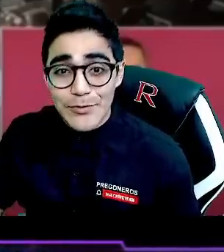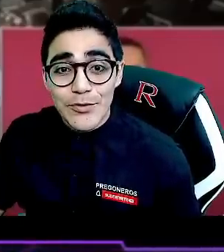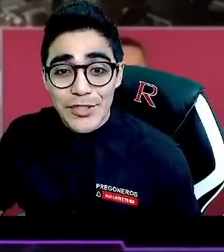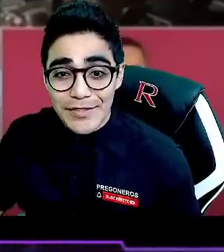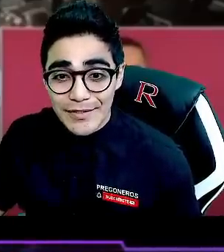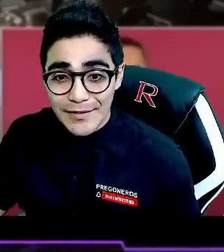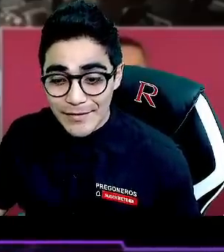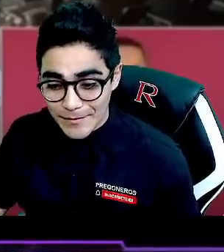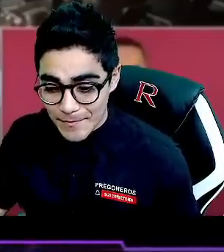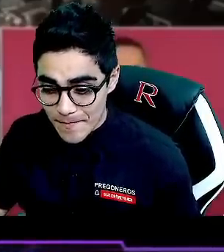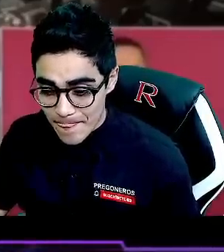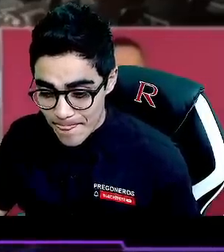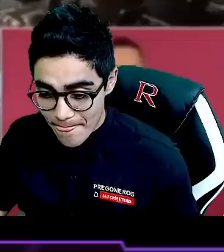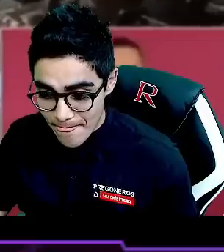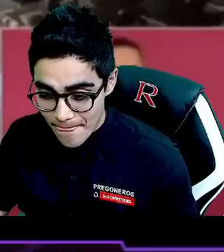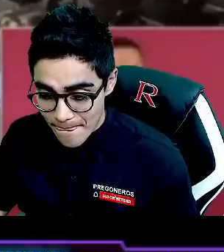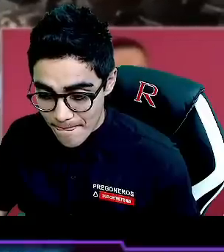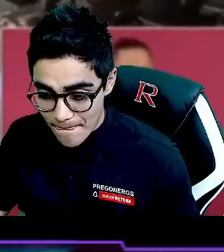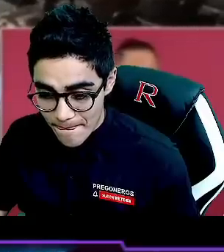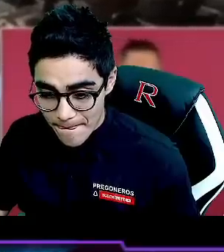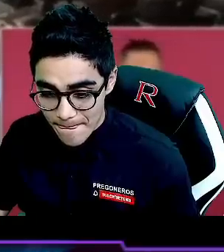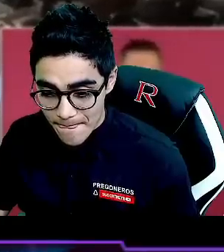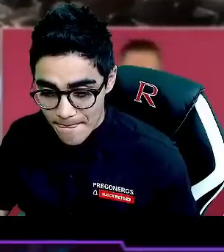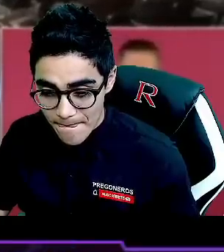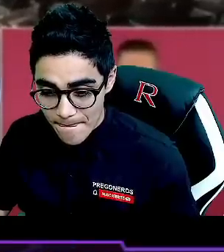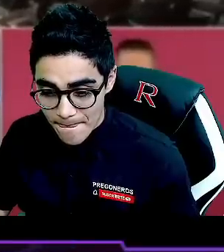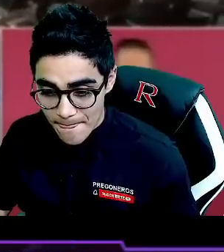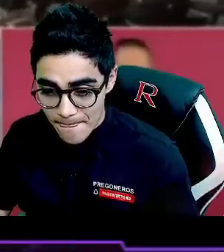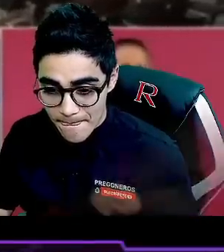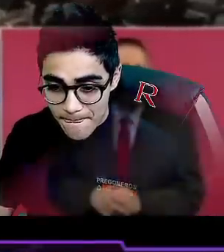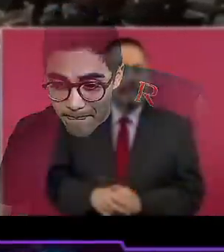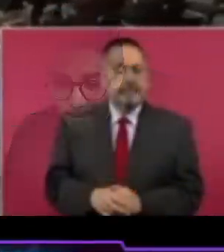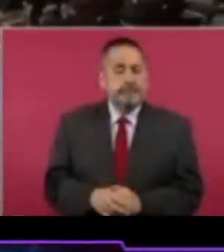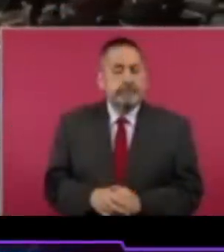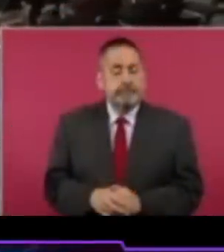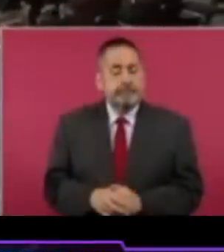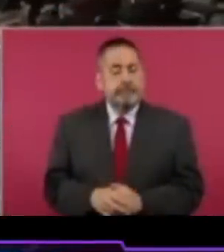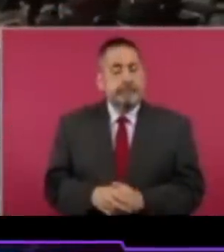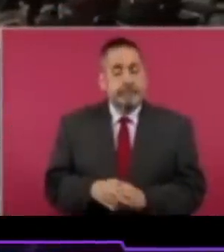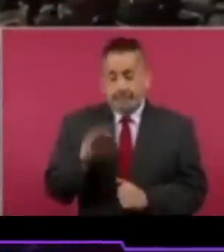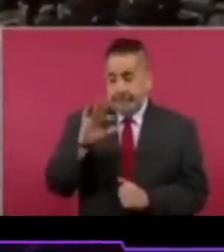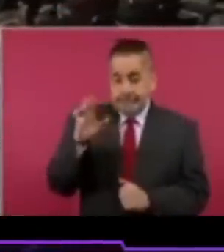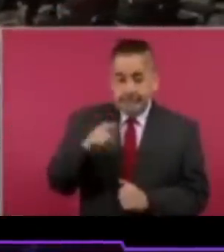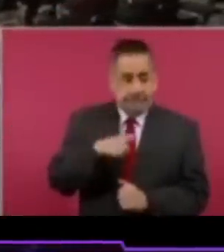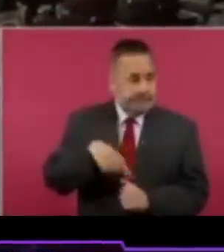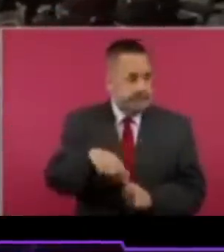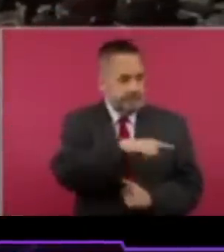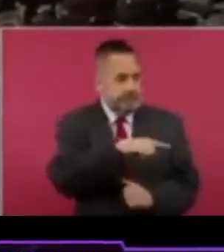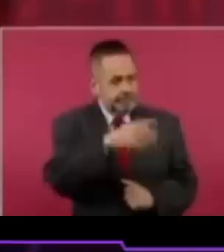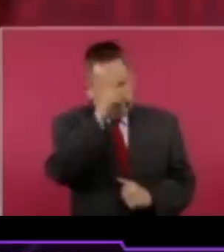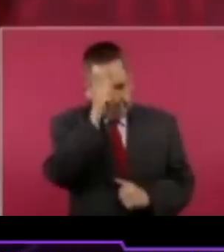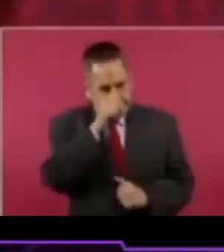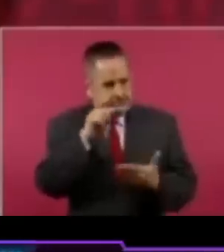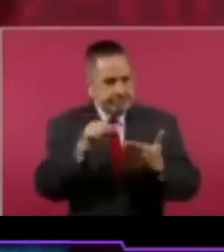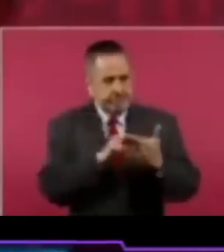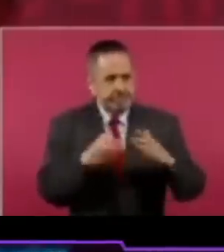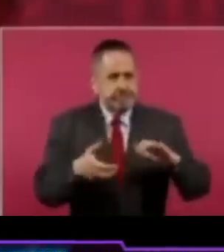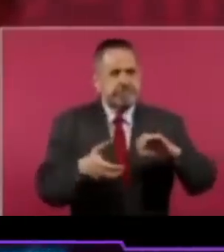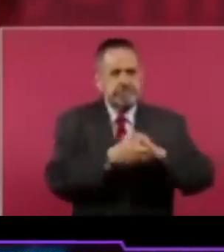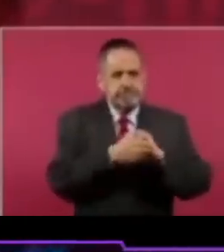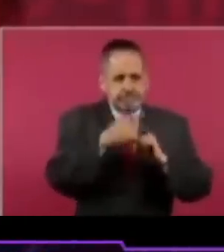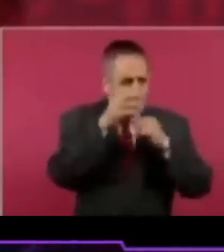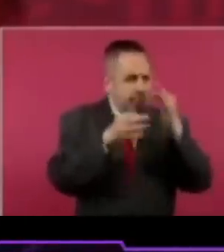escuchen celebran Calderón el acuerdo para la cobertura informativa de la